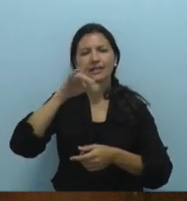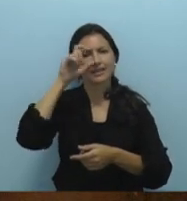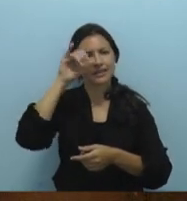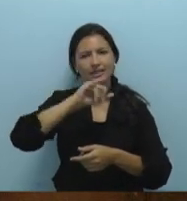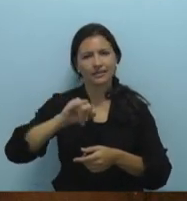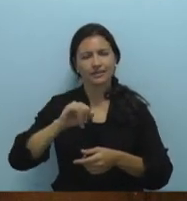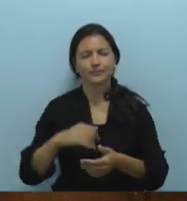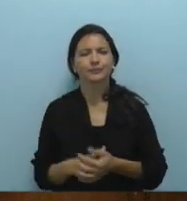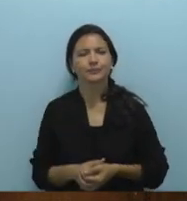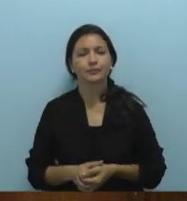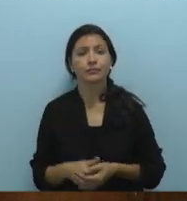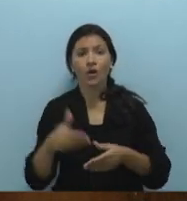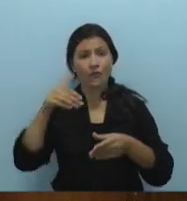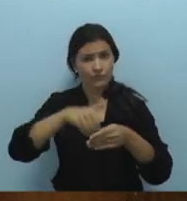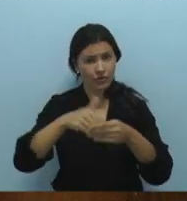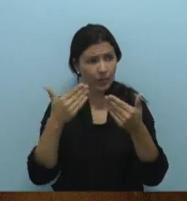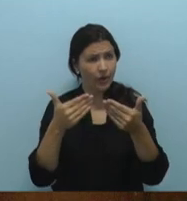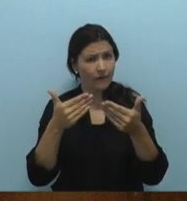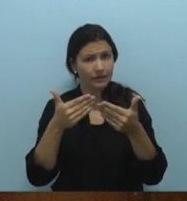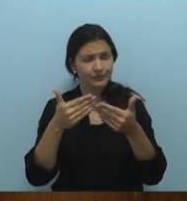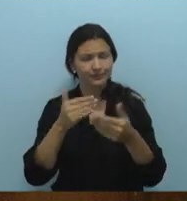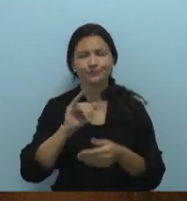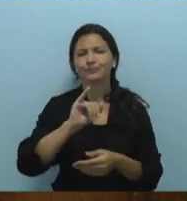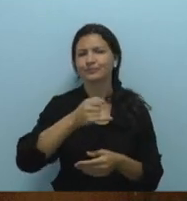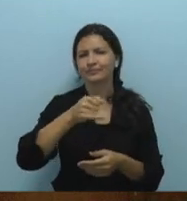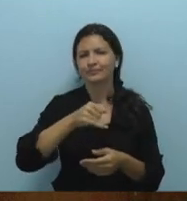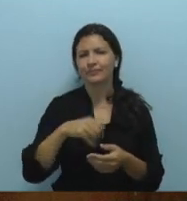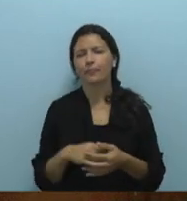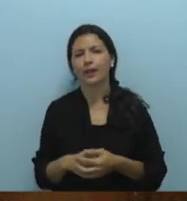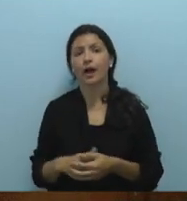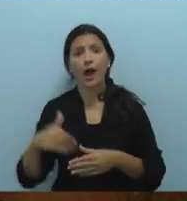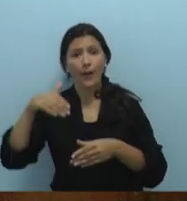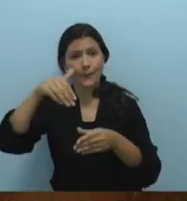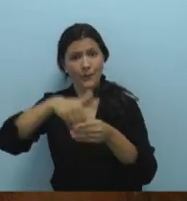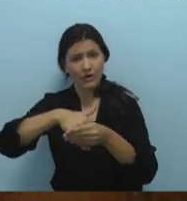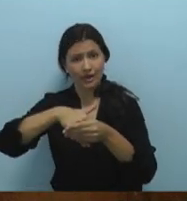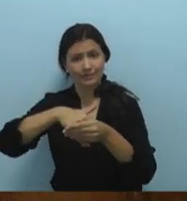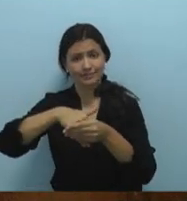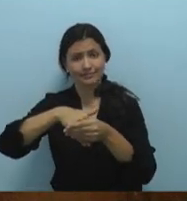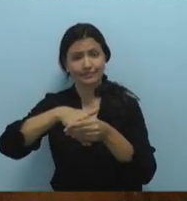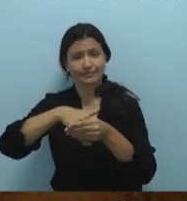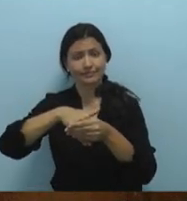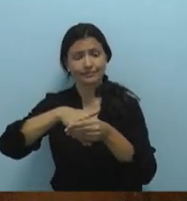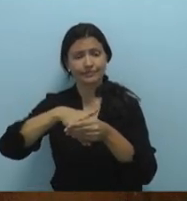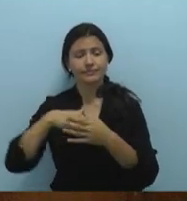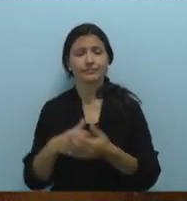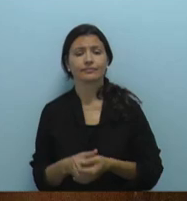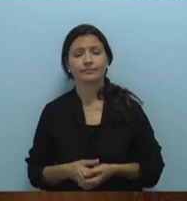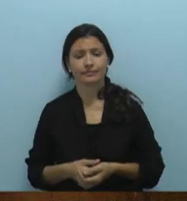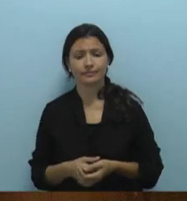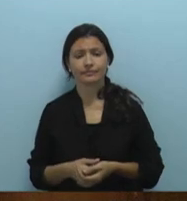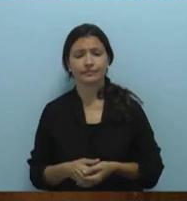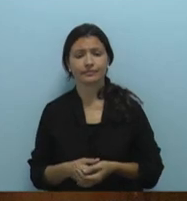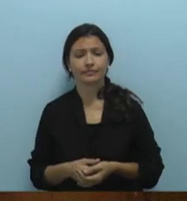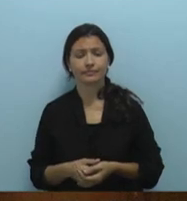En consideración el tratamiento sobre tablas del proyecto de resolución aprobado, en consideración el texto